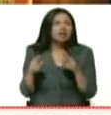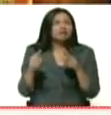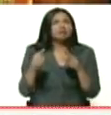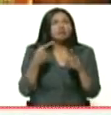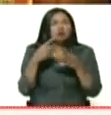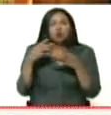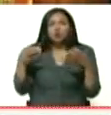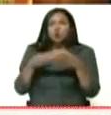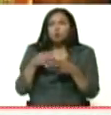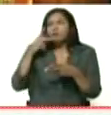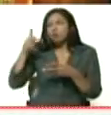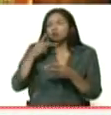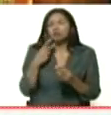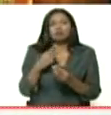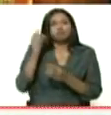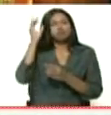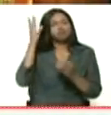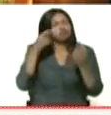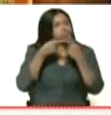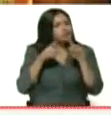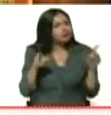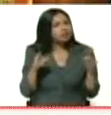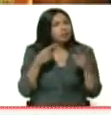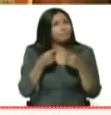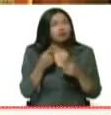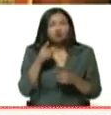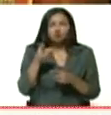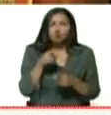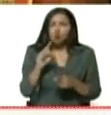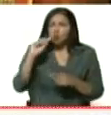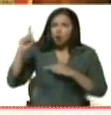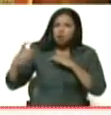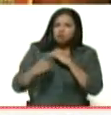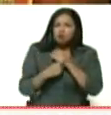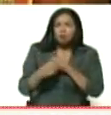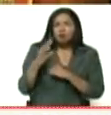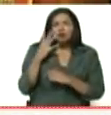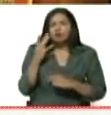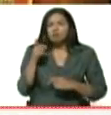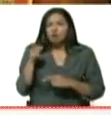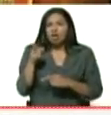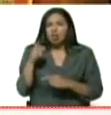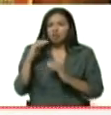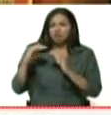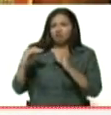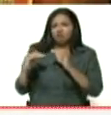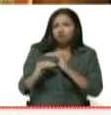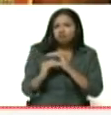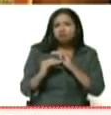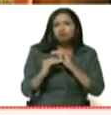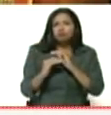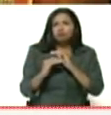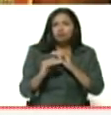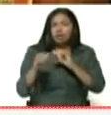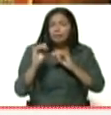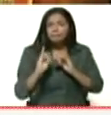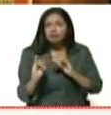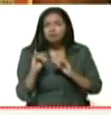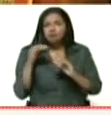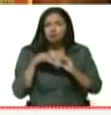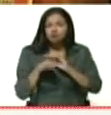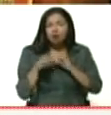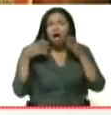político de la oposición. Pero que este señor, Juan Guaidó, por debajo, con la